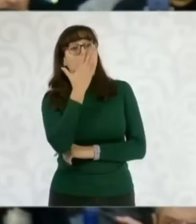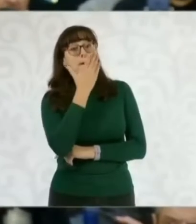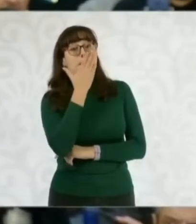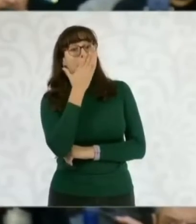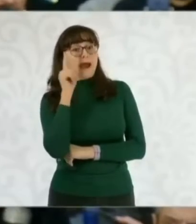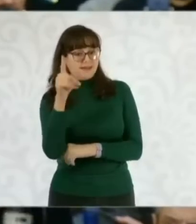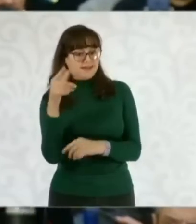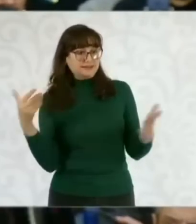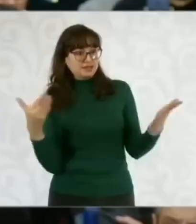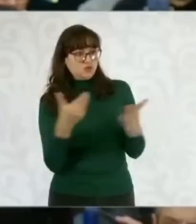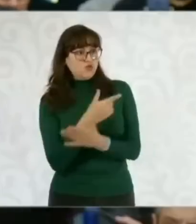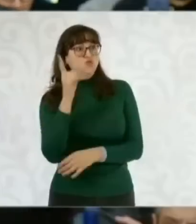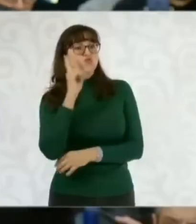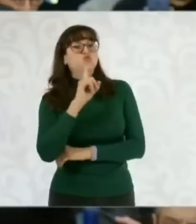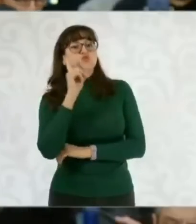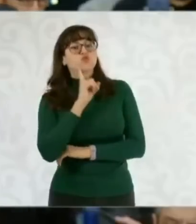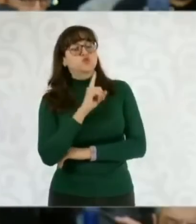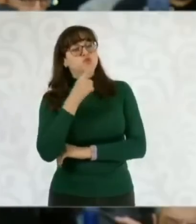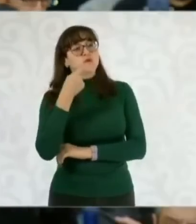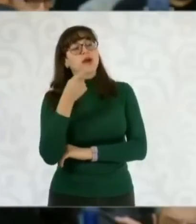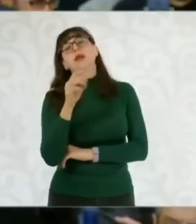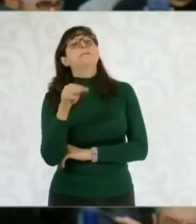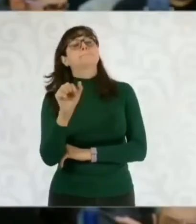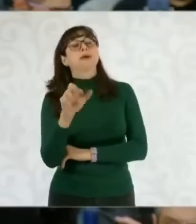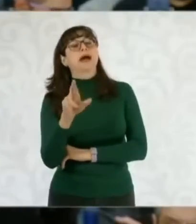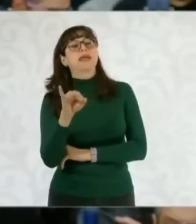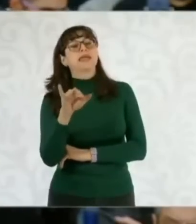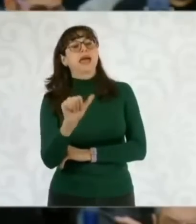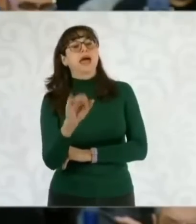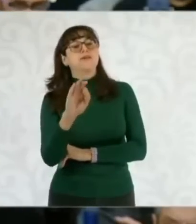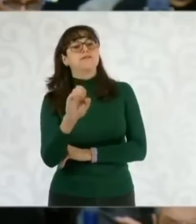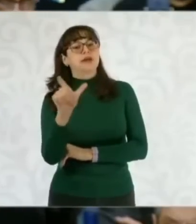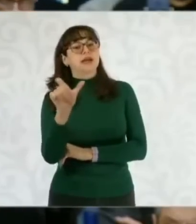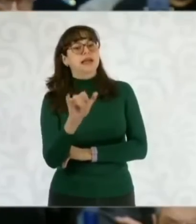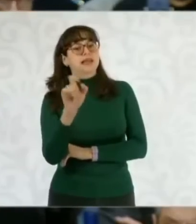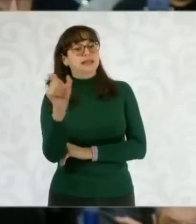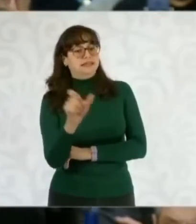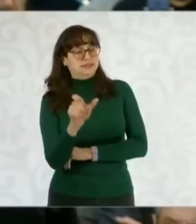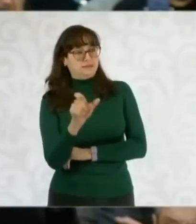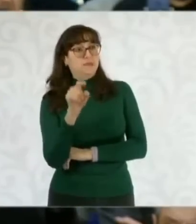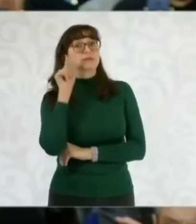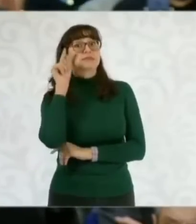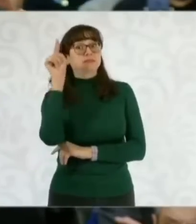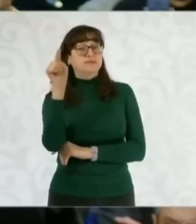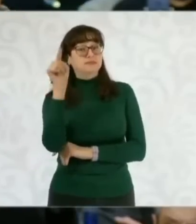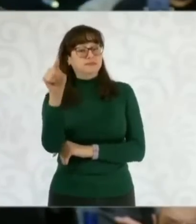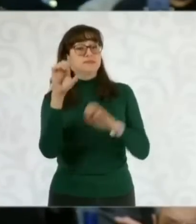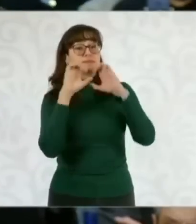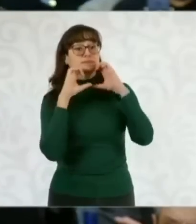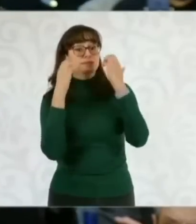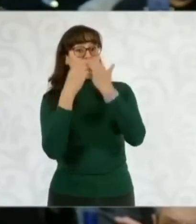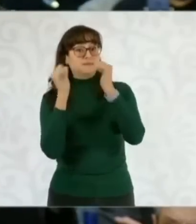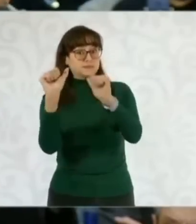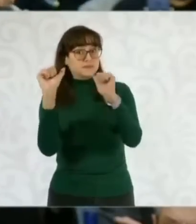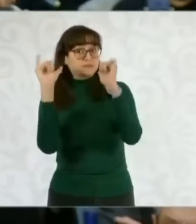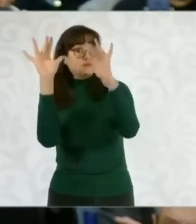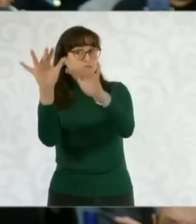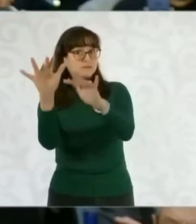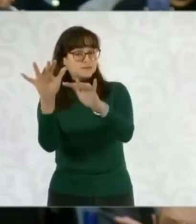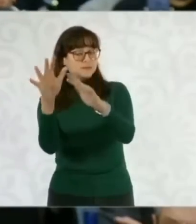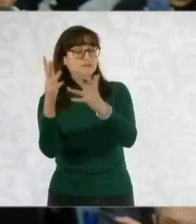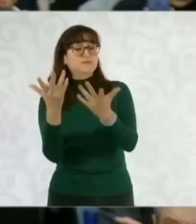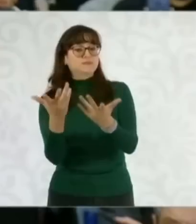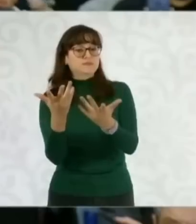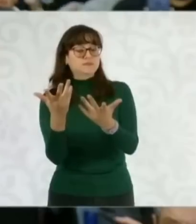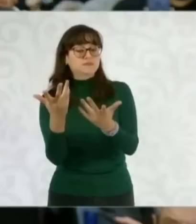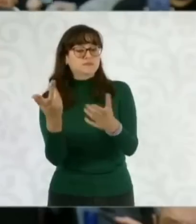nació María Félix, un pueblo mágico. Ahí va a sesionar el Congreso. Hago referencia a esto porque también hay